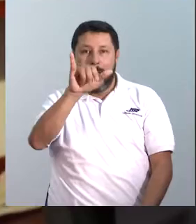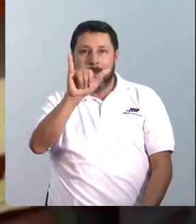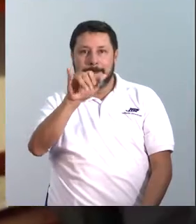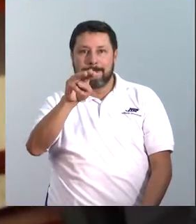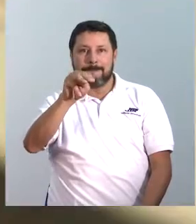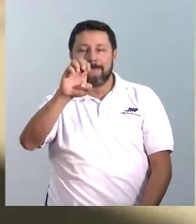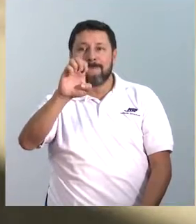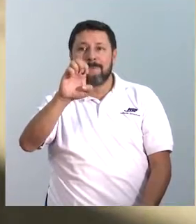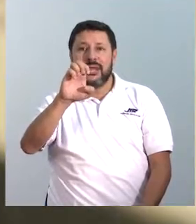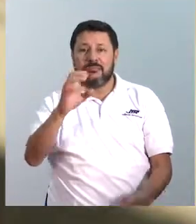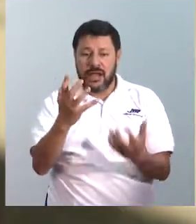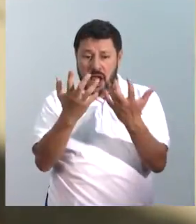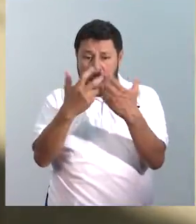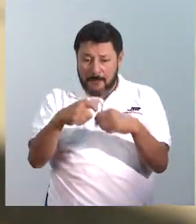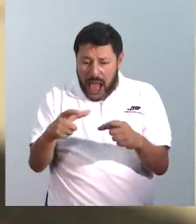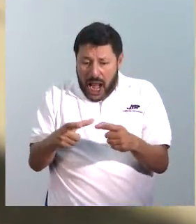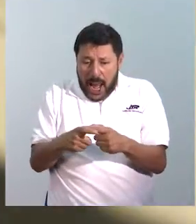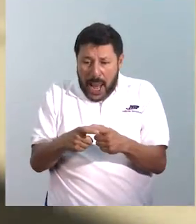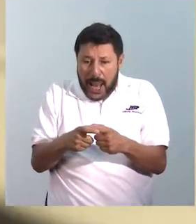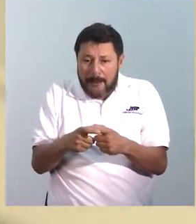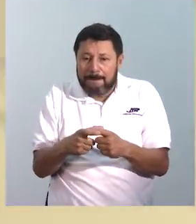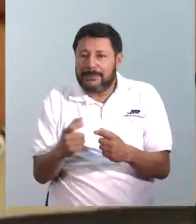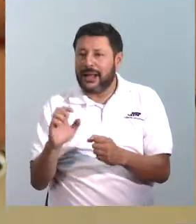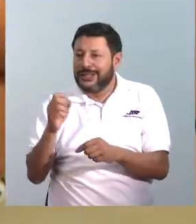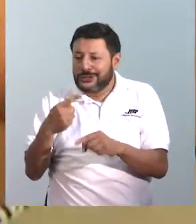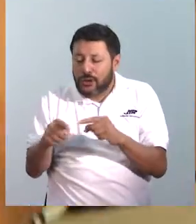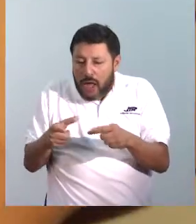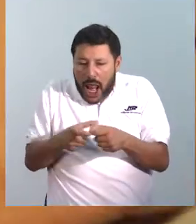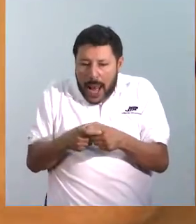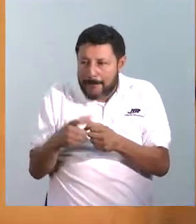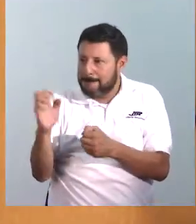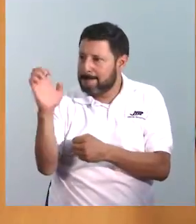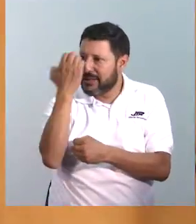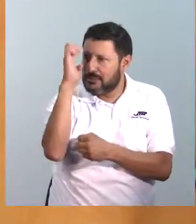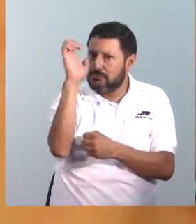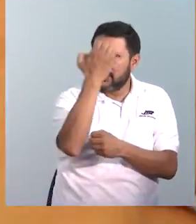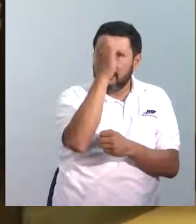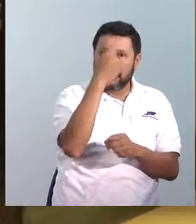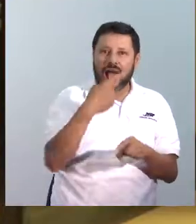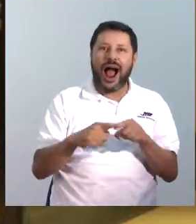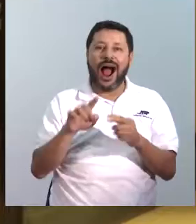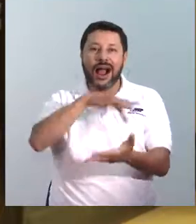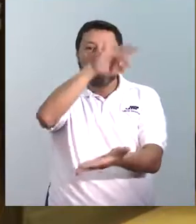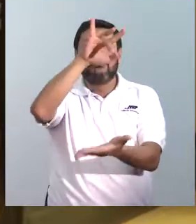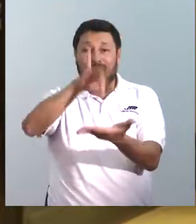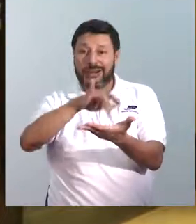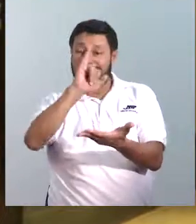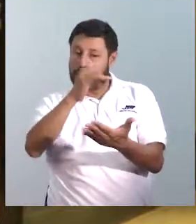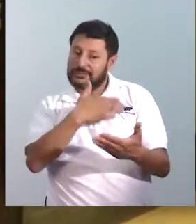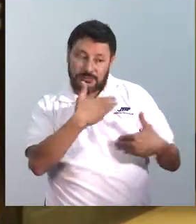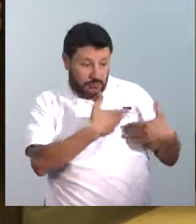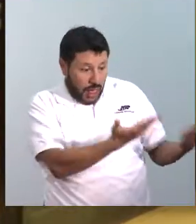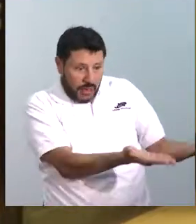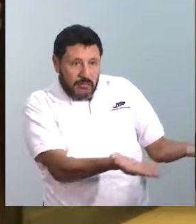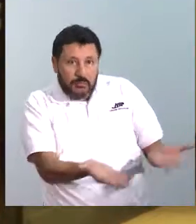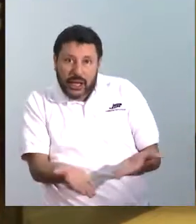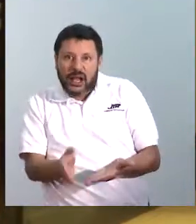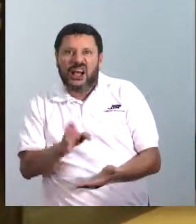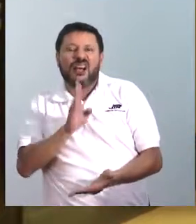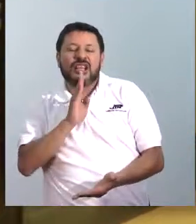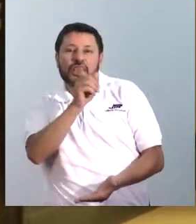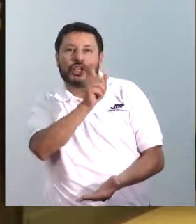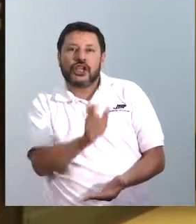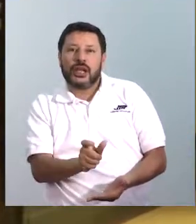pyme no tiene acceso a casi nada. Y Parque I le abre las puertas a las pymes y les dice: